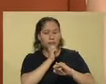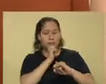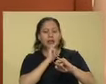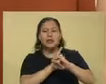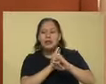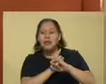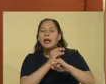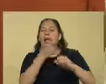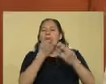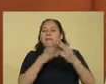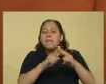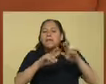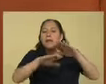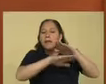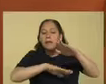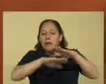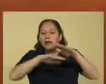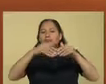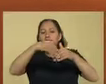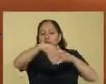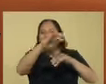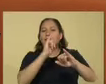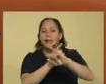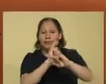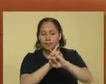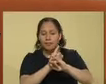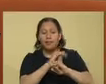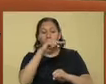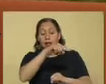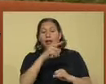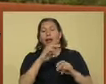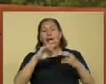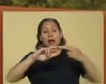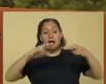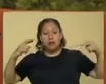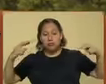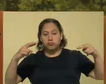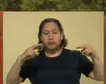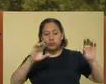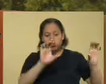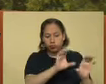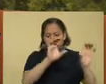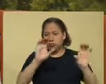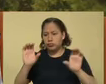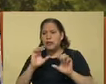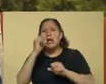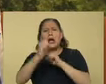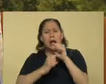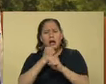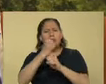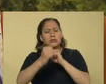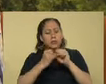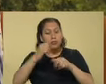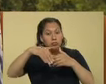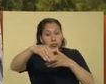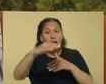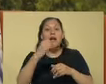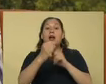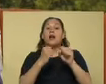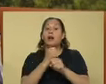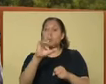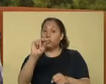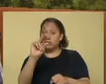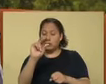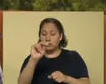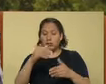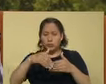como las bases de lo que después sería Internet. Encargan esta red y bueno, pasan las décadas y en los 80,